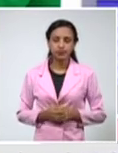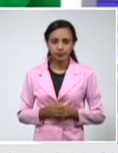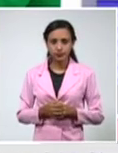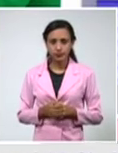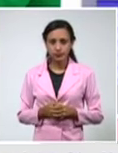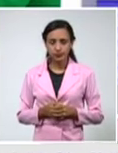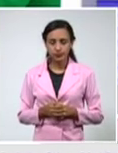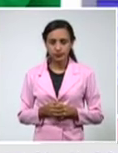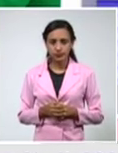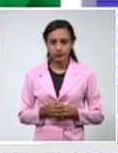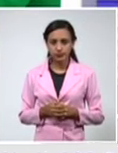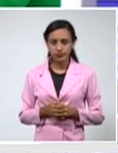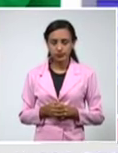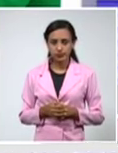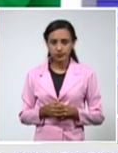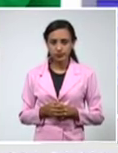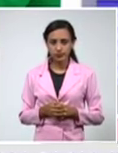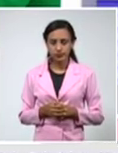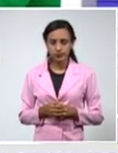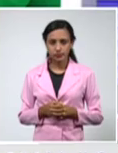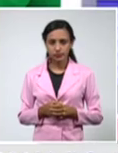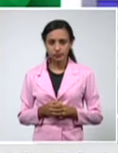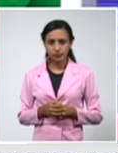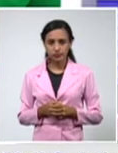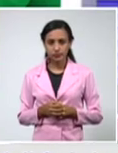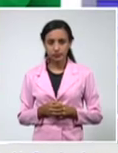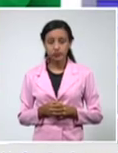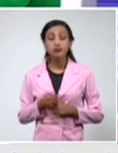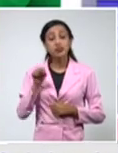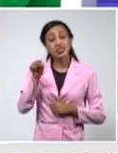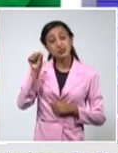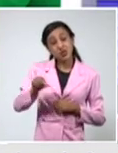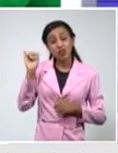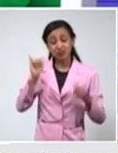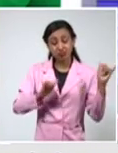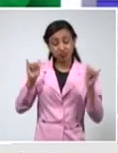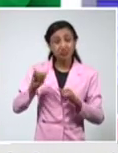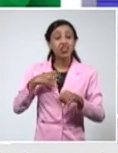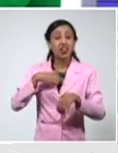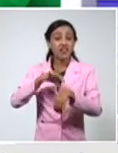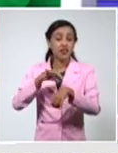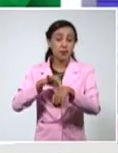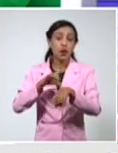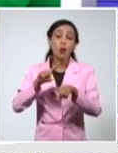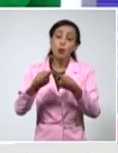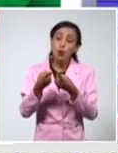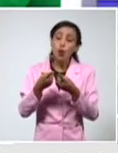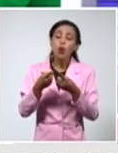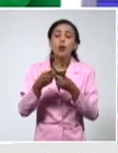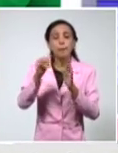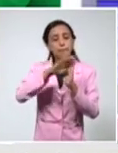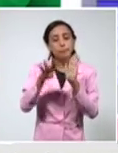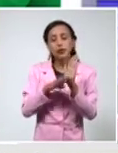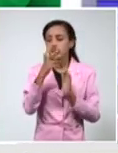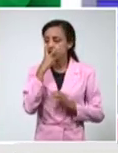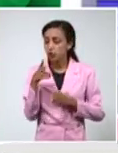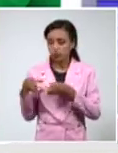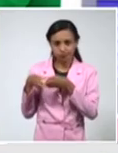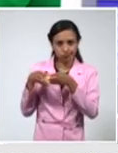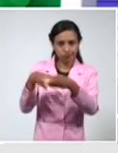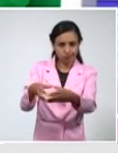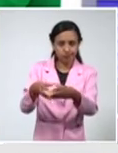pues arribaron a nuestro país incubando la enfermedad, por el protocolo se aislaron y se estudiaron y ese fue